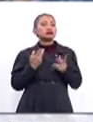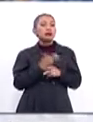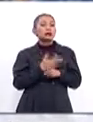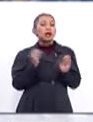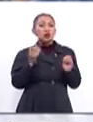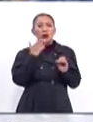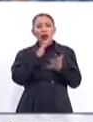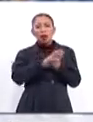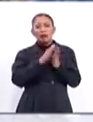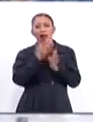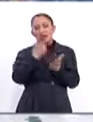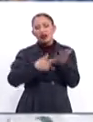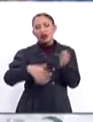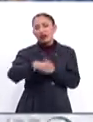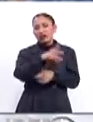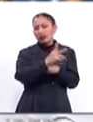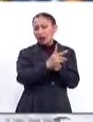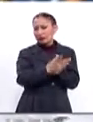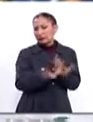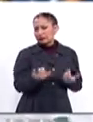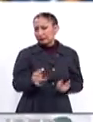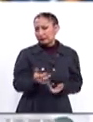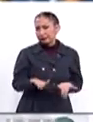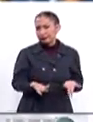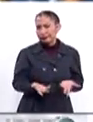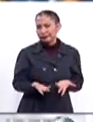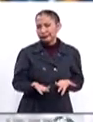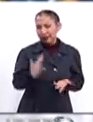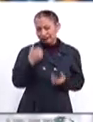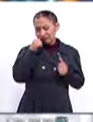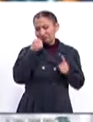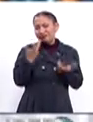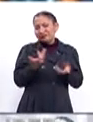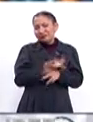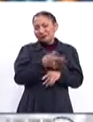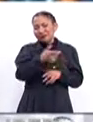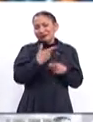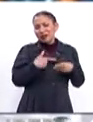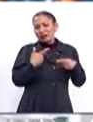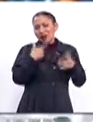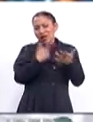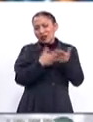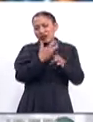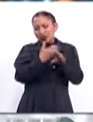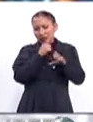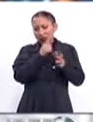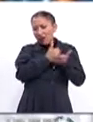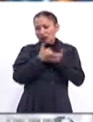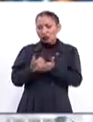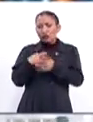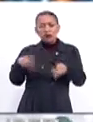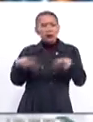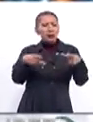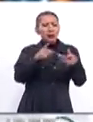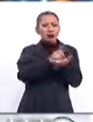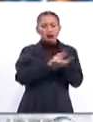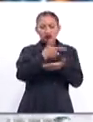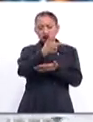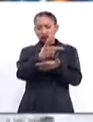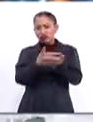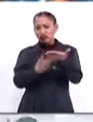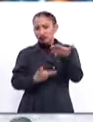hubiera complicidades en aquel país, ¿no? Es de llamar la atención esta situación en la larga lista